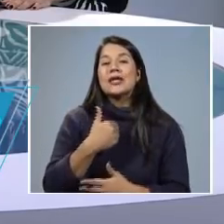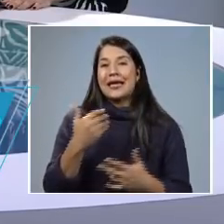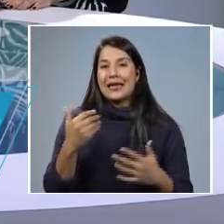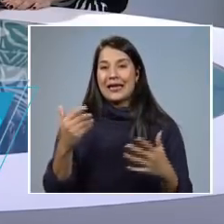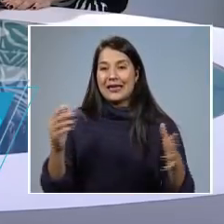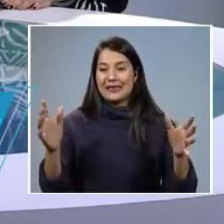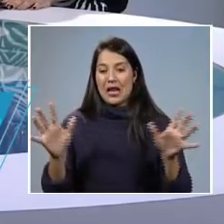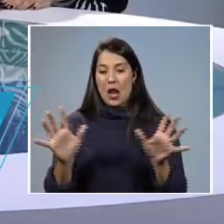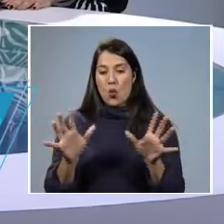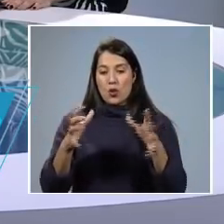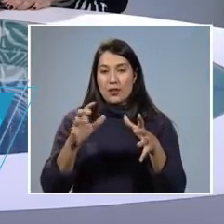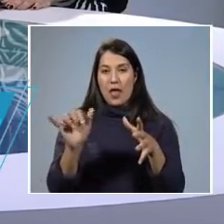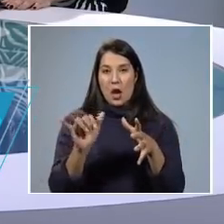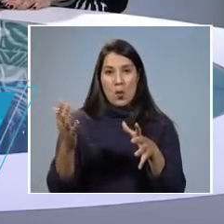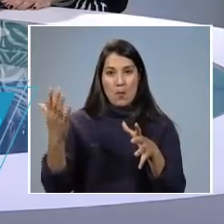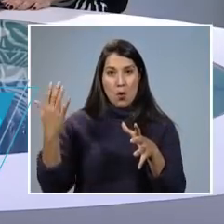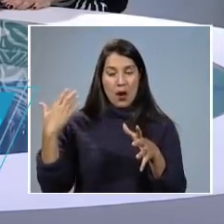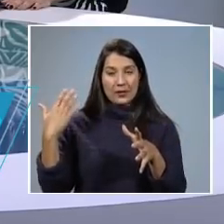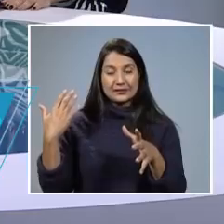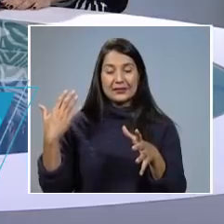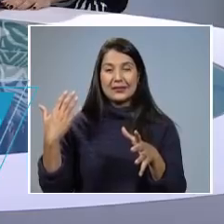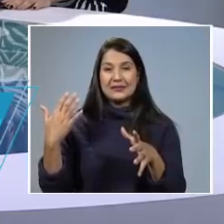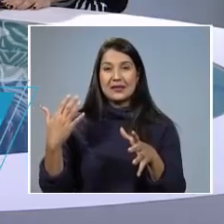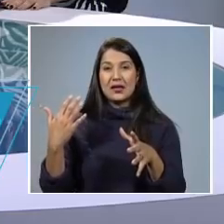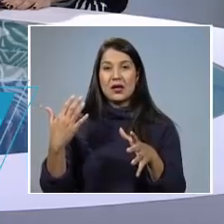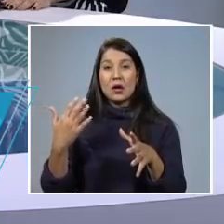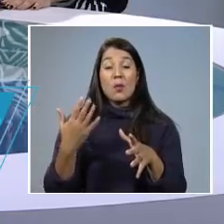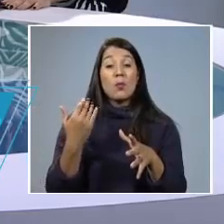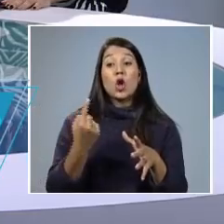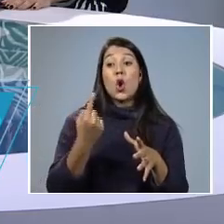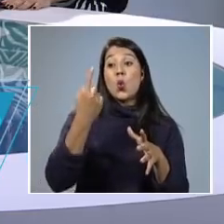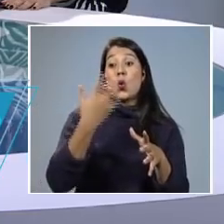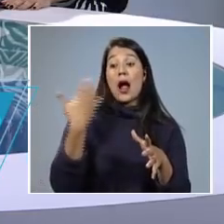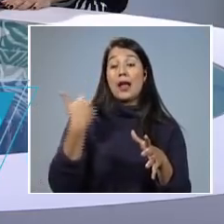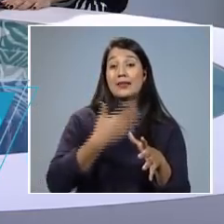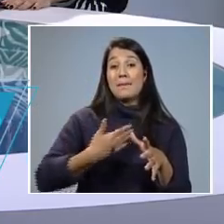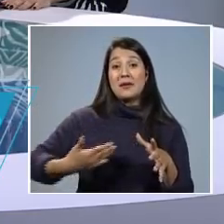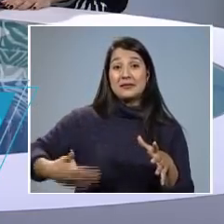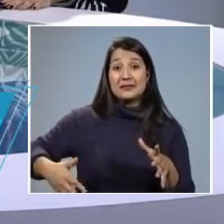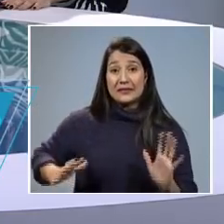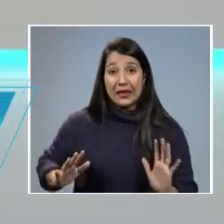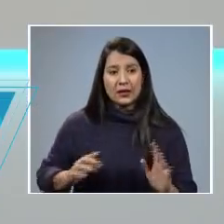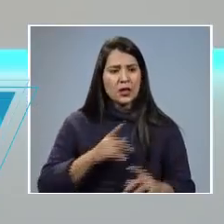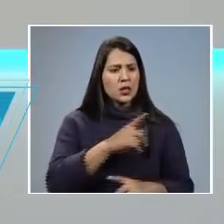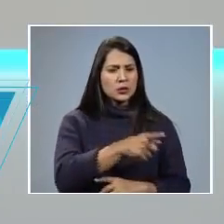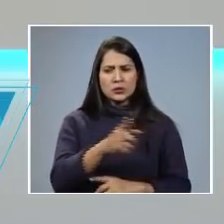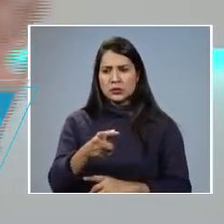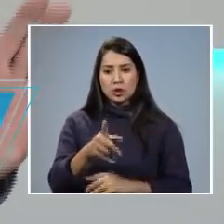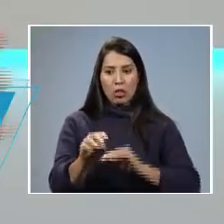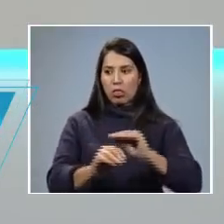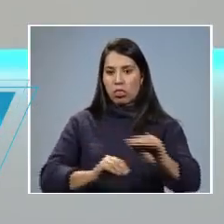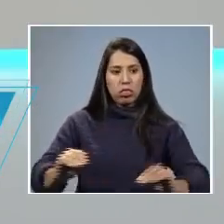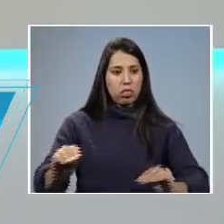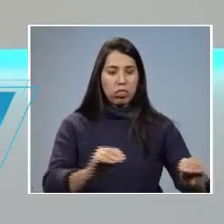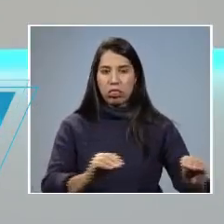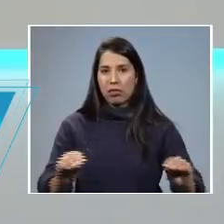que tenían en el pasado, donde uno expresidente bajaba el dedo y todo el mundo se movía. No, eso ha